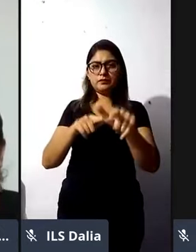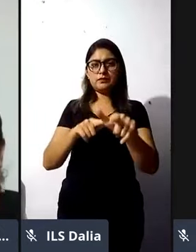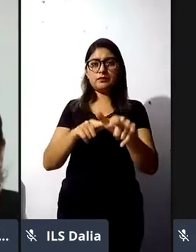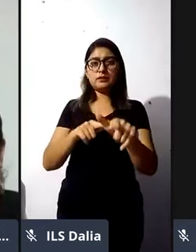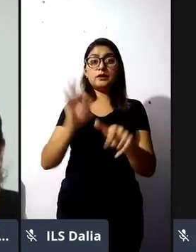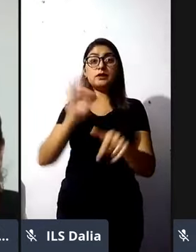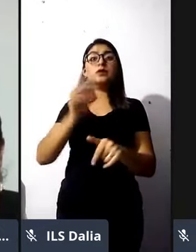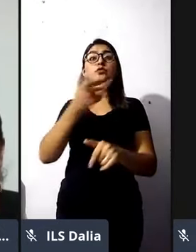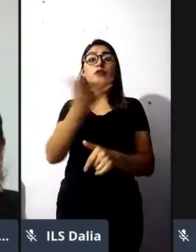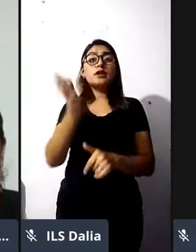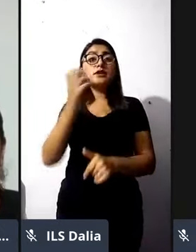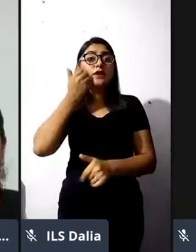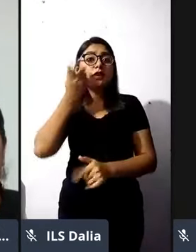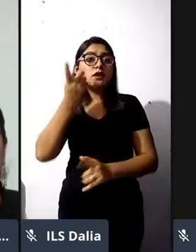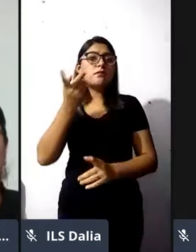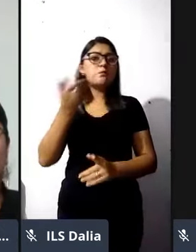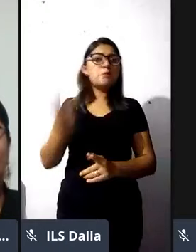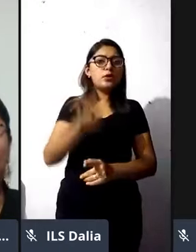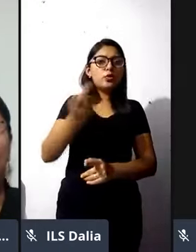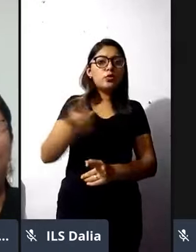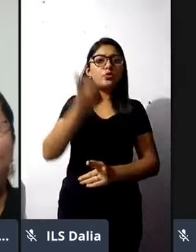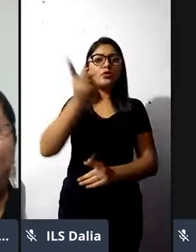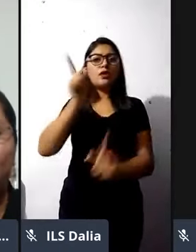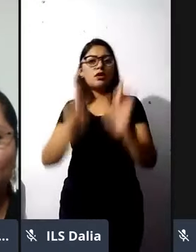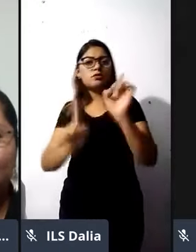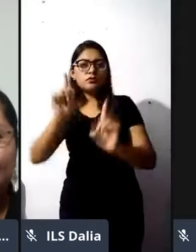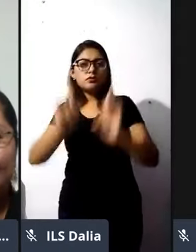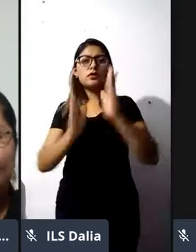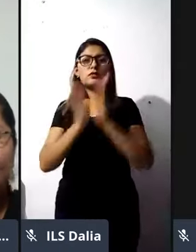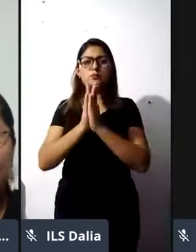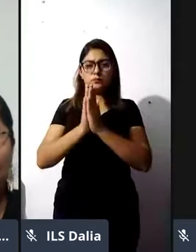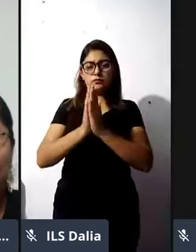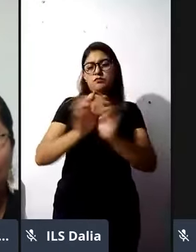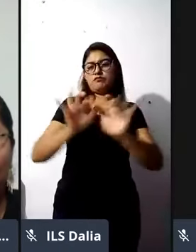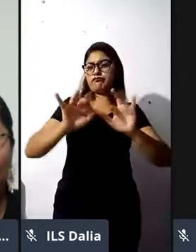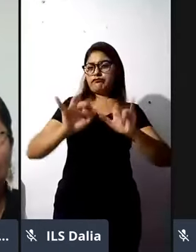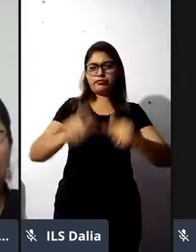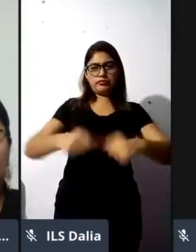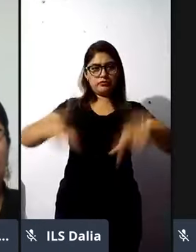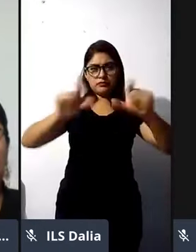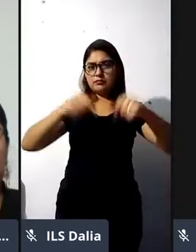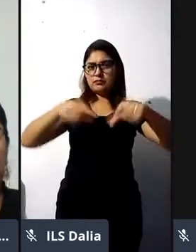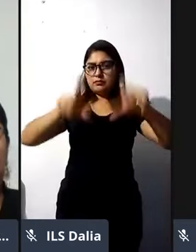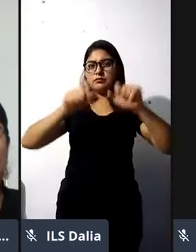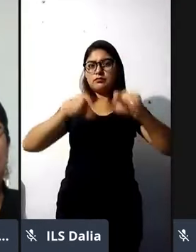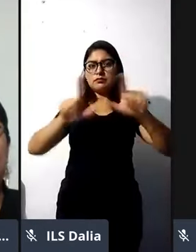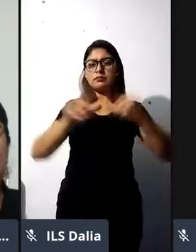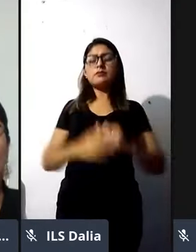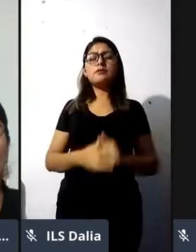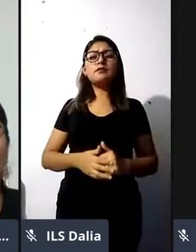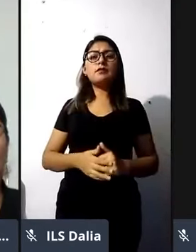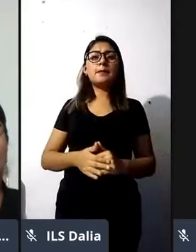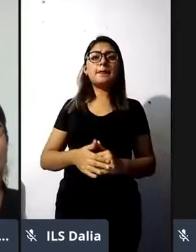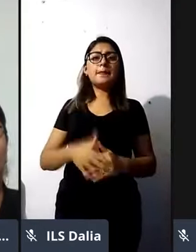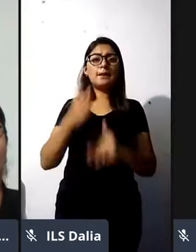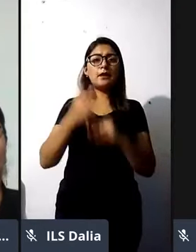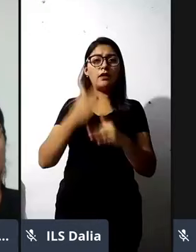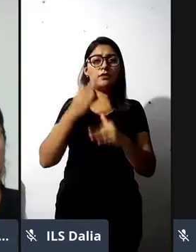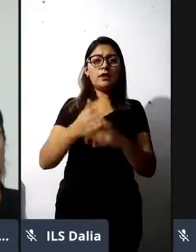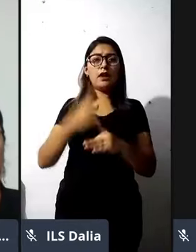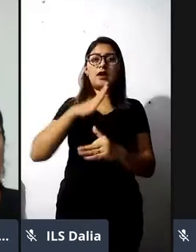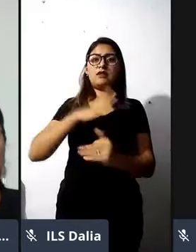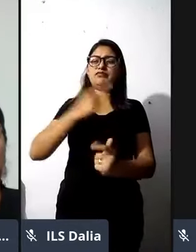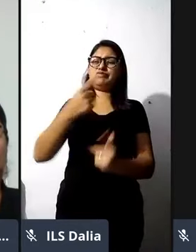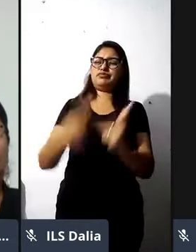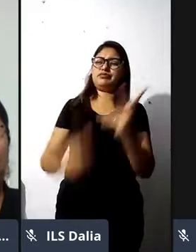Preguntas, por favor. Es muy importante que tengamos preguntas en este momento. Hay muchas preguntas